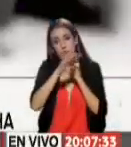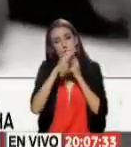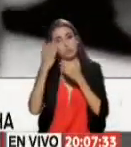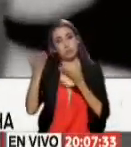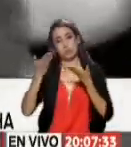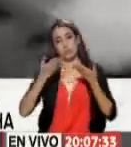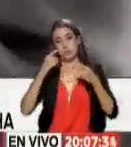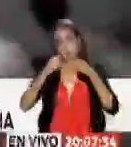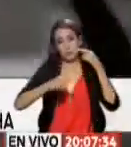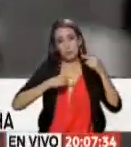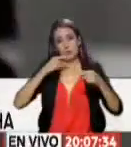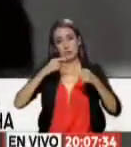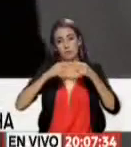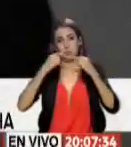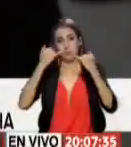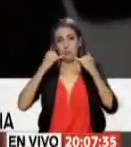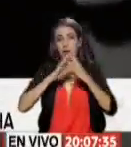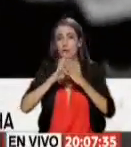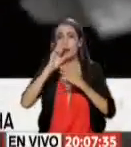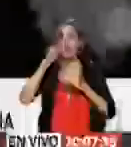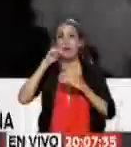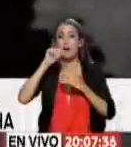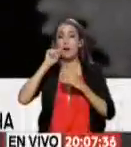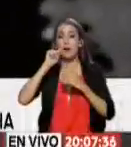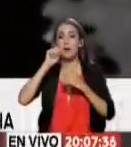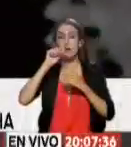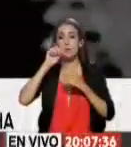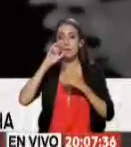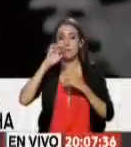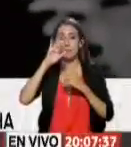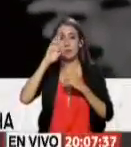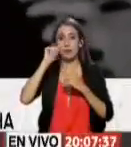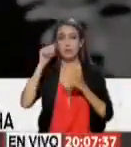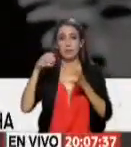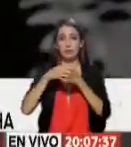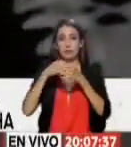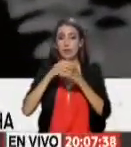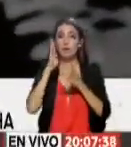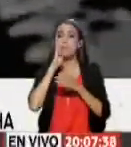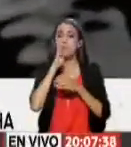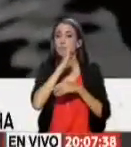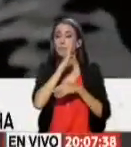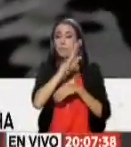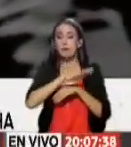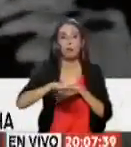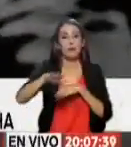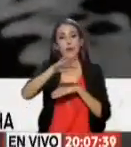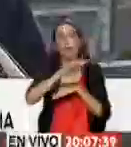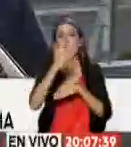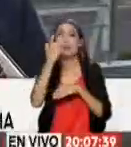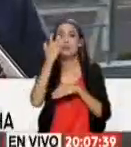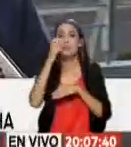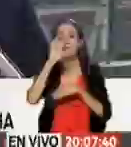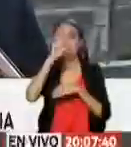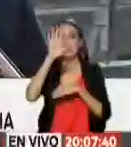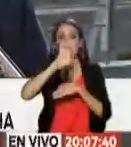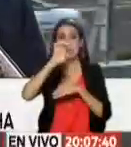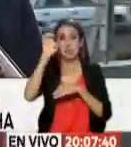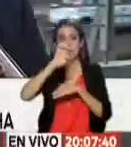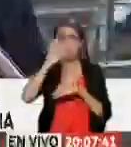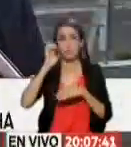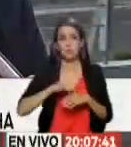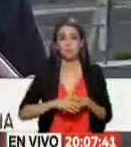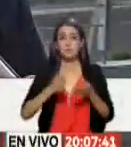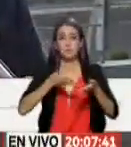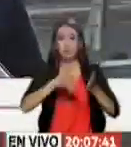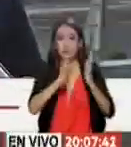brutal agresión sexual contra Marta que ocurrió en un bar-restaurante del norte de Quito el pasado domingo 13 de enero. Pediré que